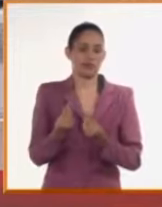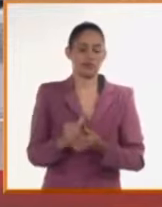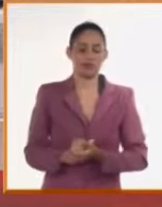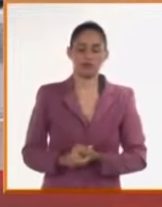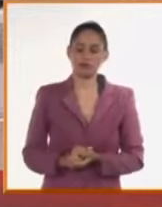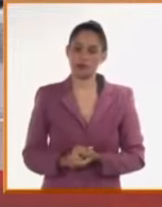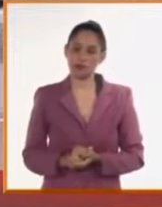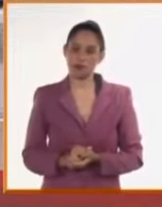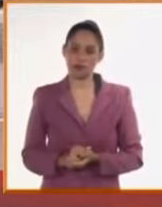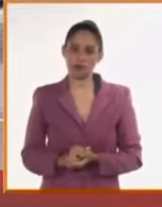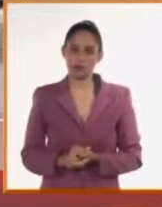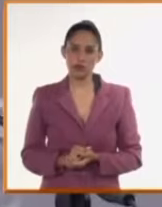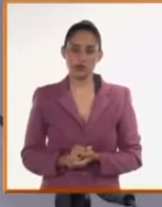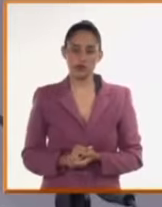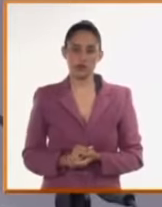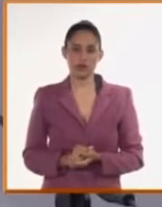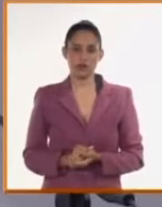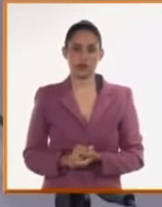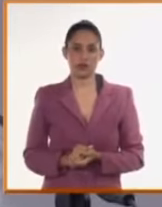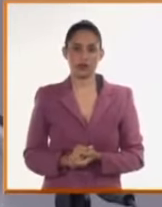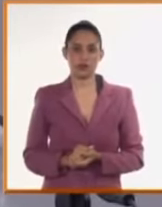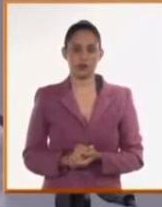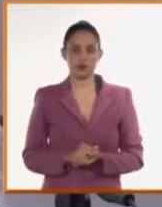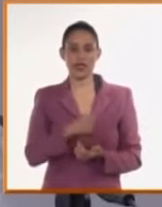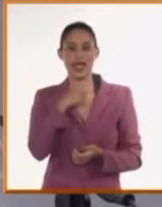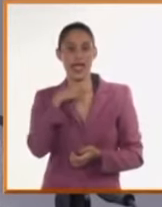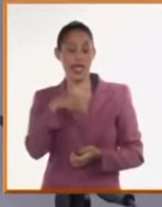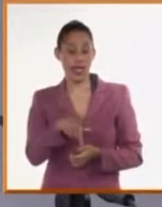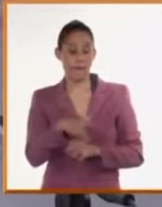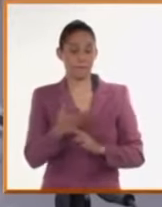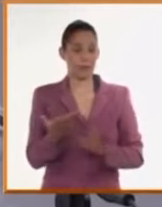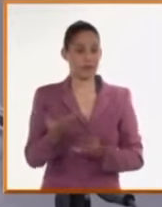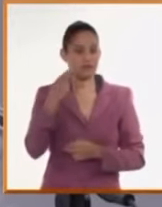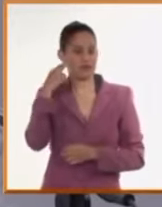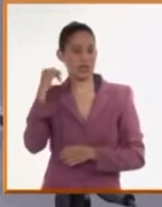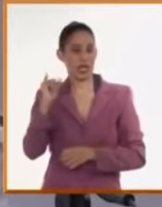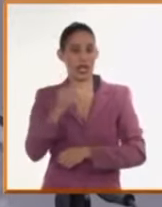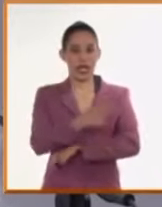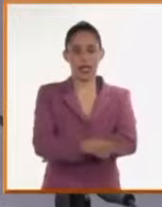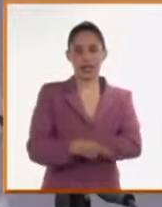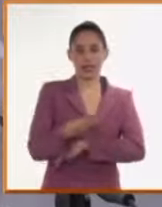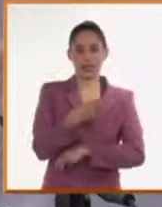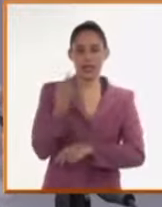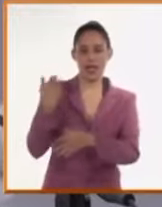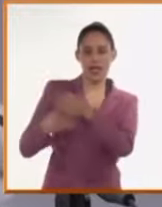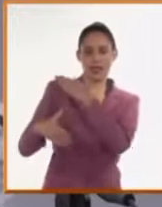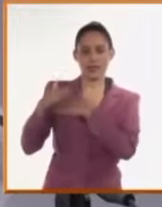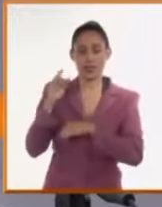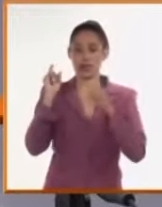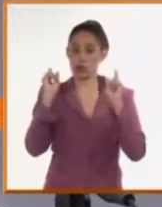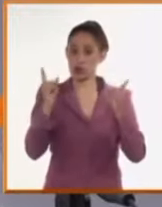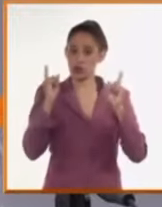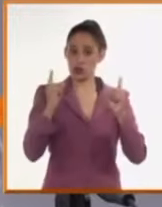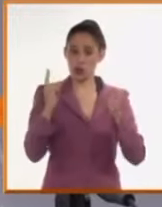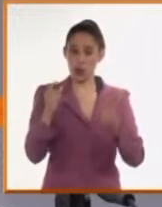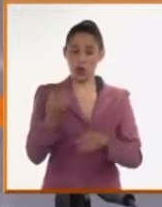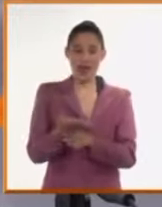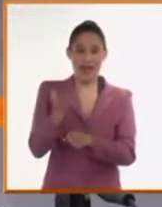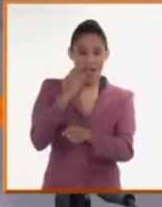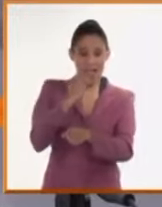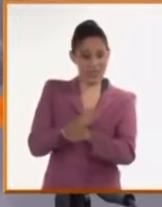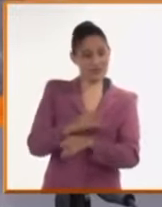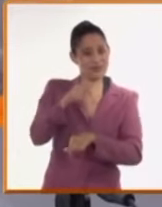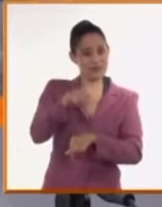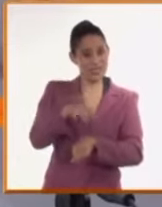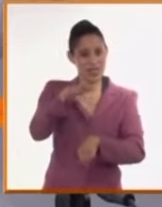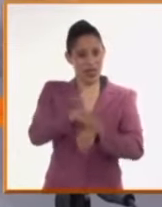se se hace pagar Haití su ejemplo en aquella Revolución antiesclavista y social